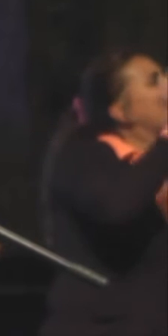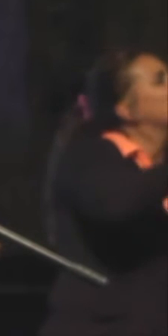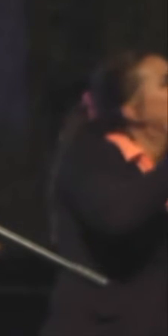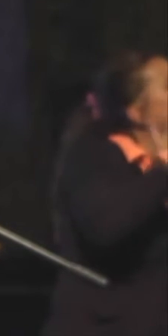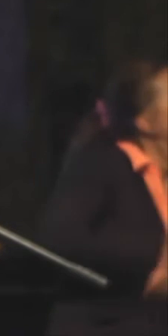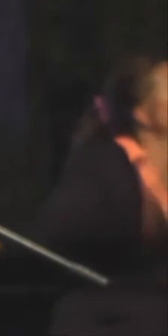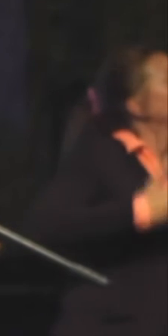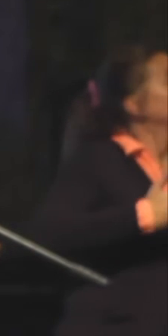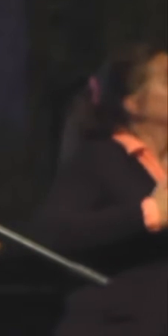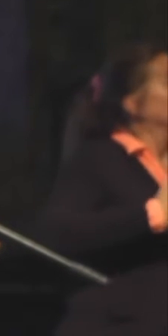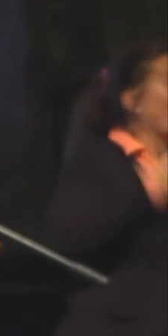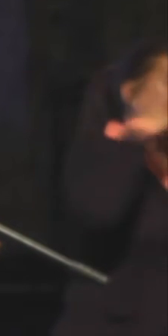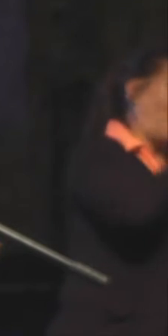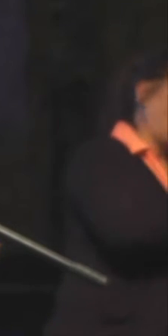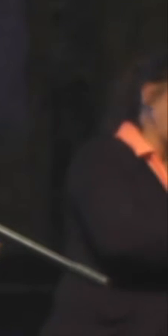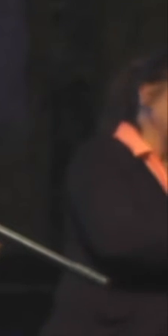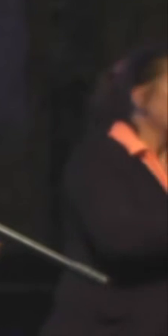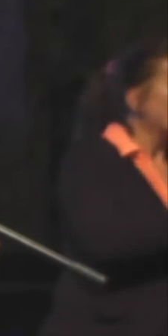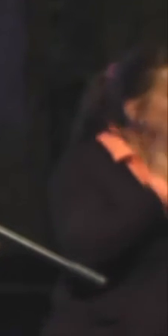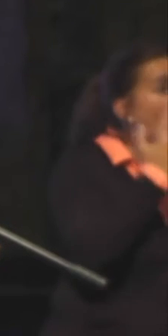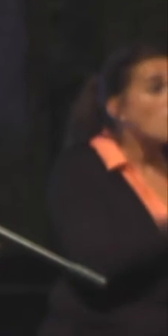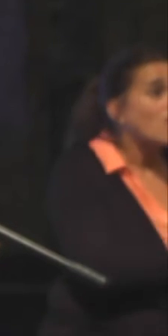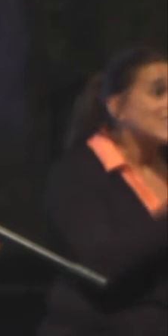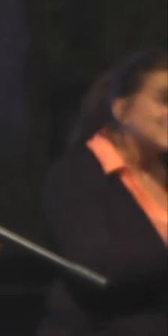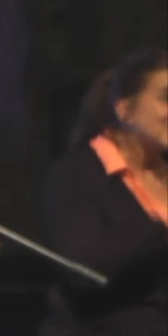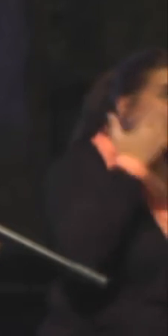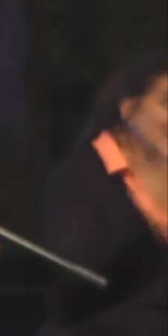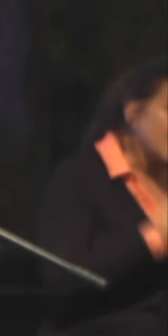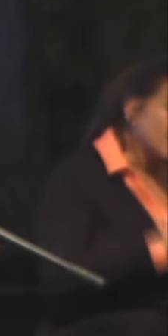más complejo porque de hecho se puede comprobar en las realidades